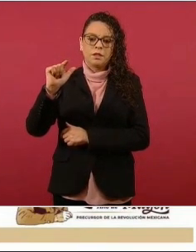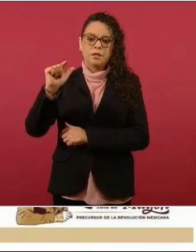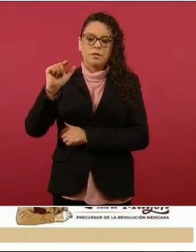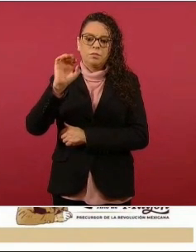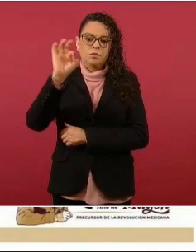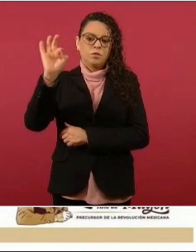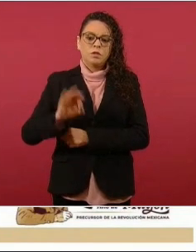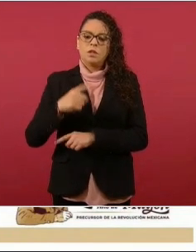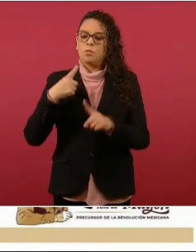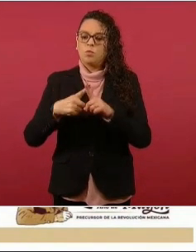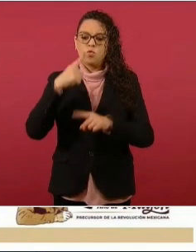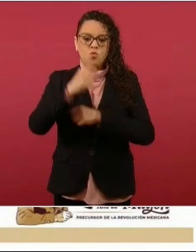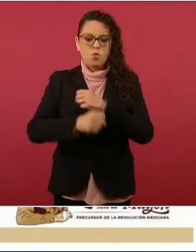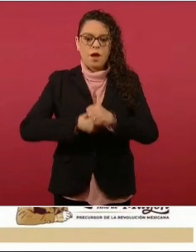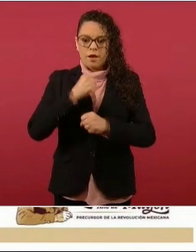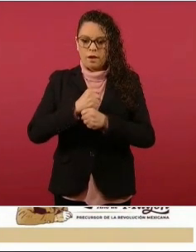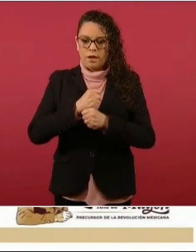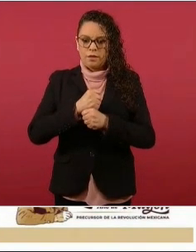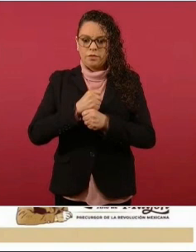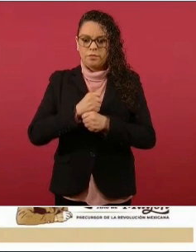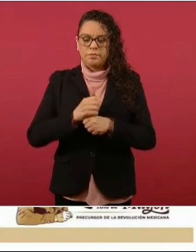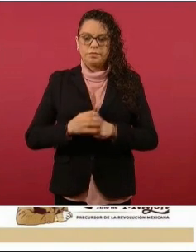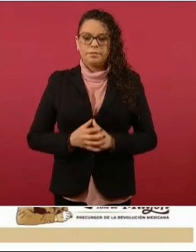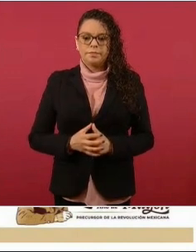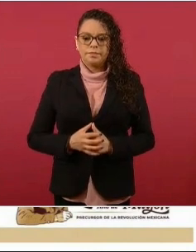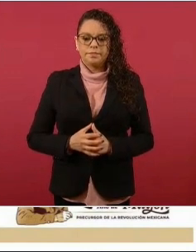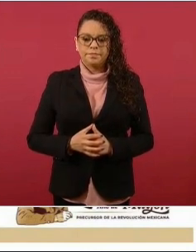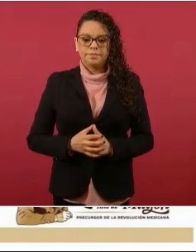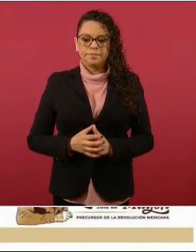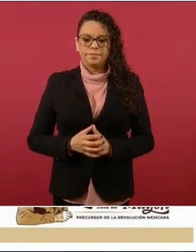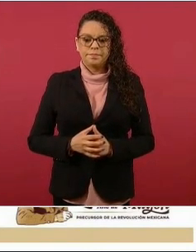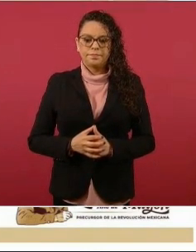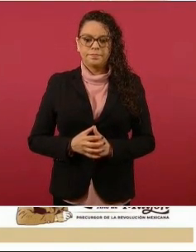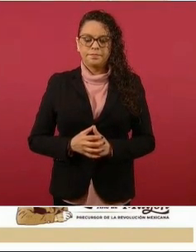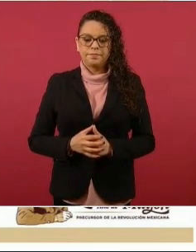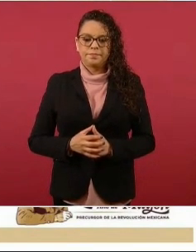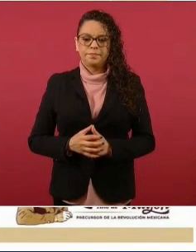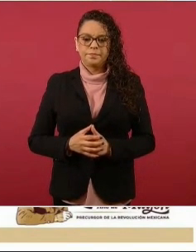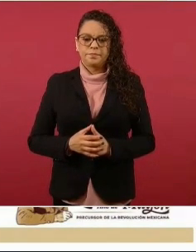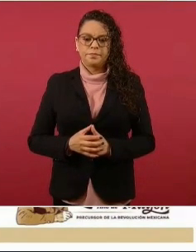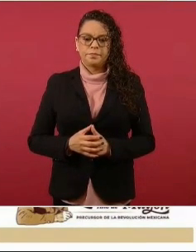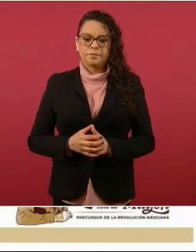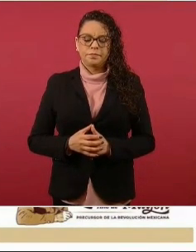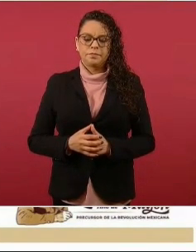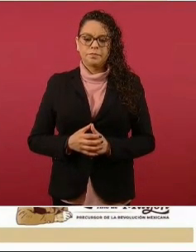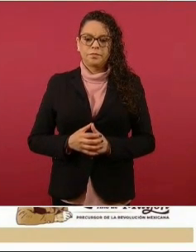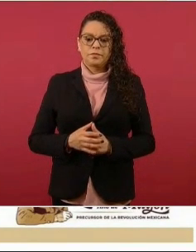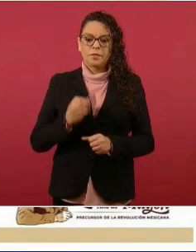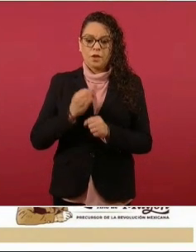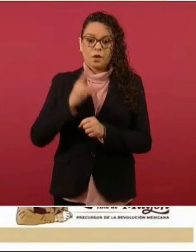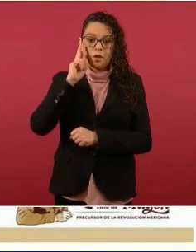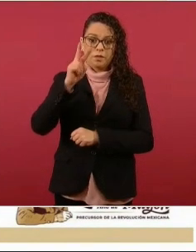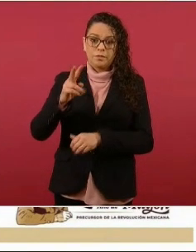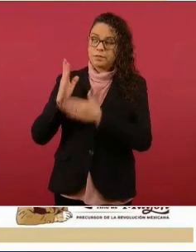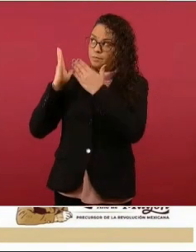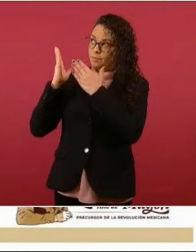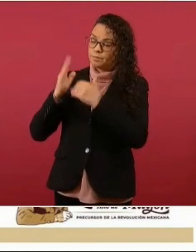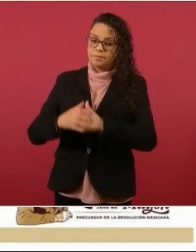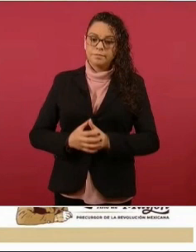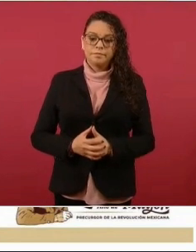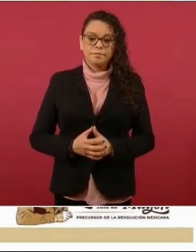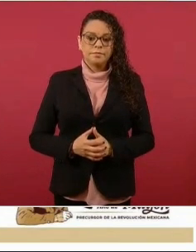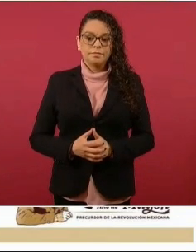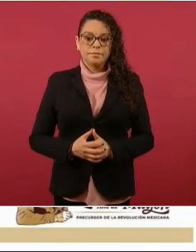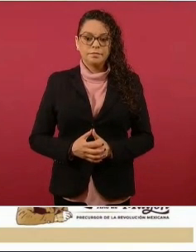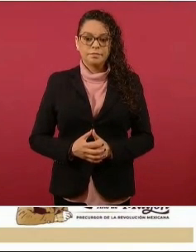5.976% por año. Y en la siguiente pueden ustedes observar, y espero que vean, el equivalente en percepción,